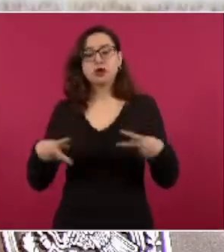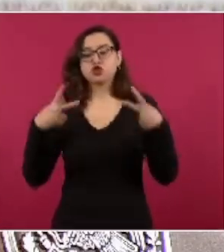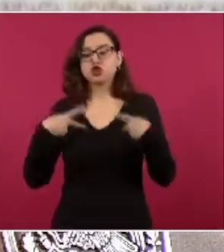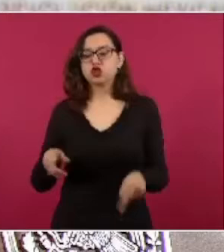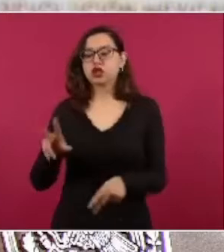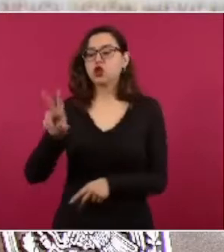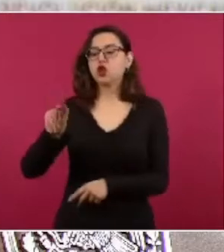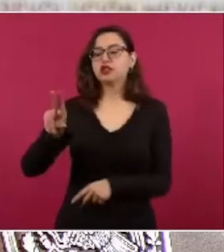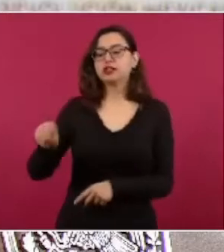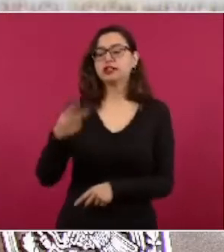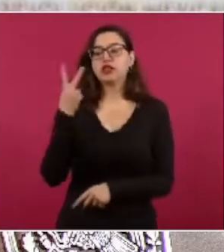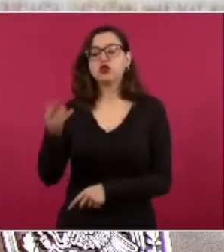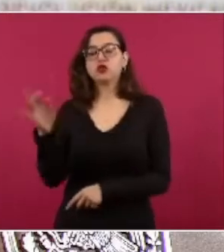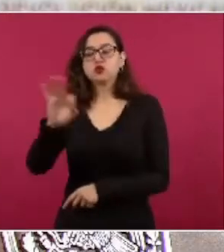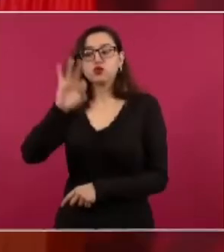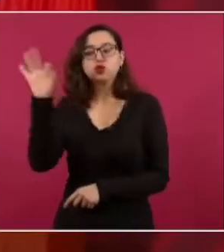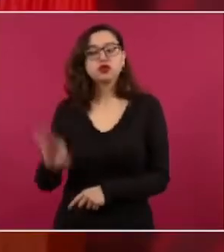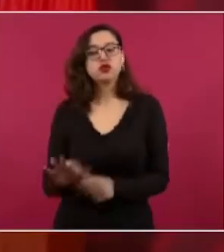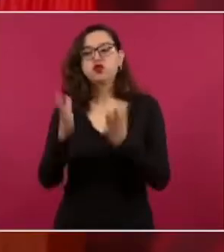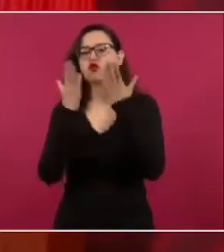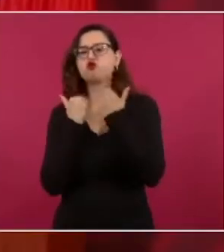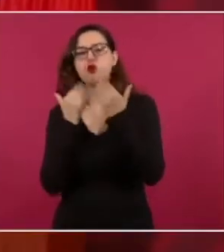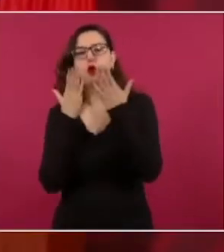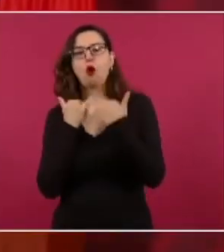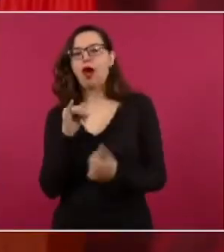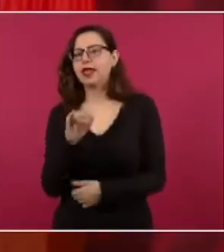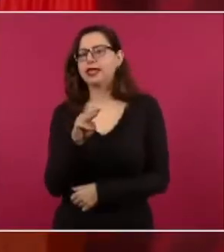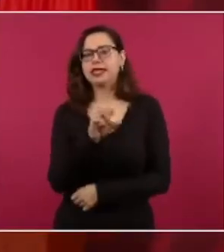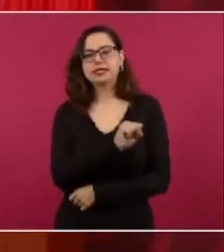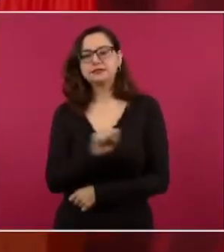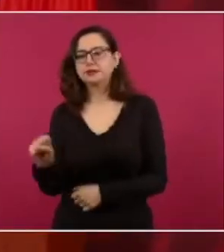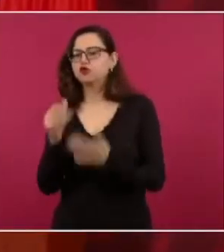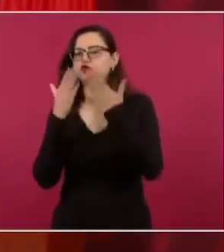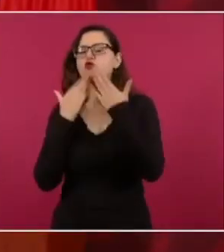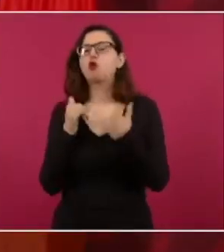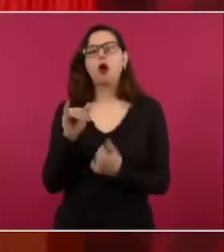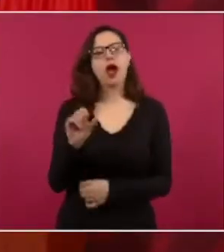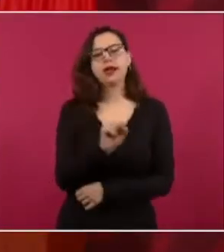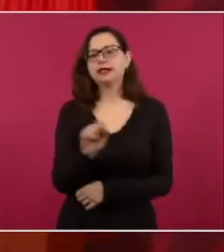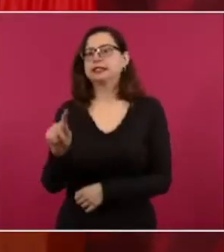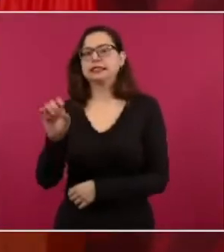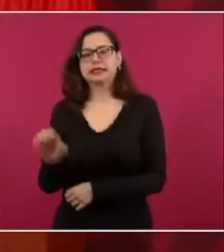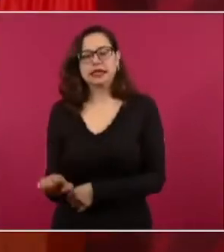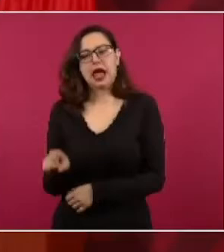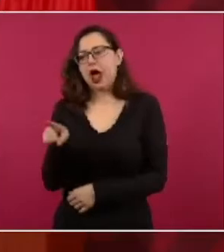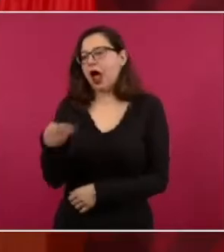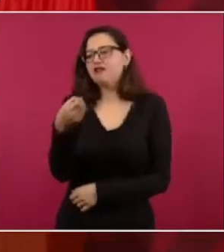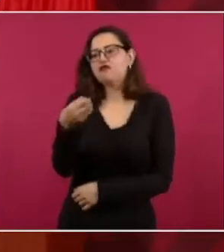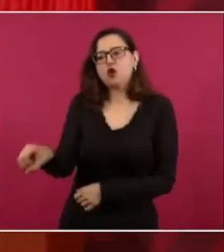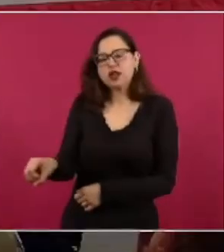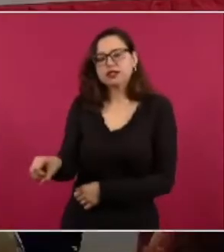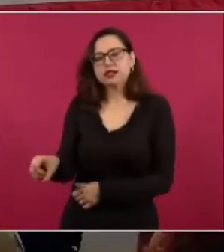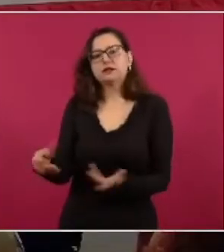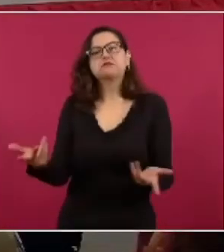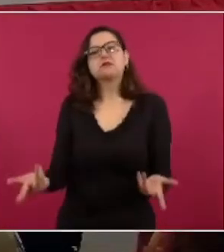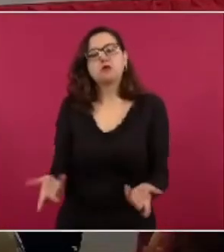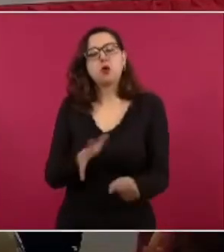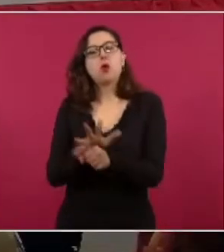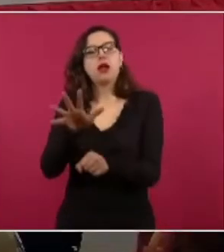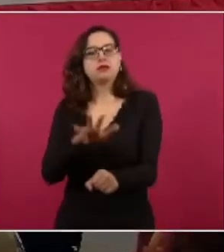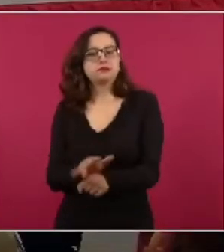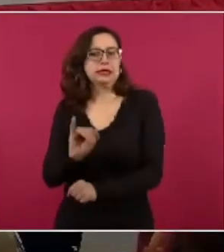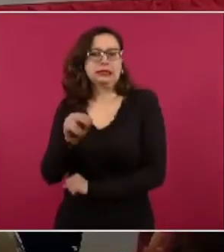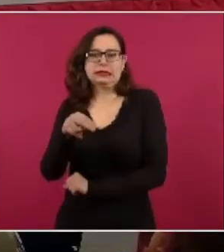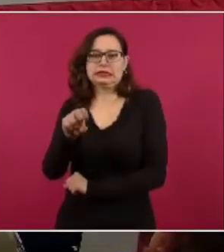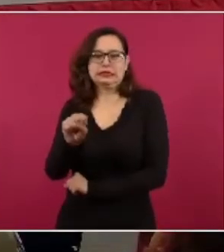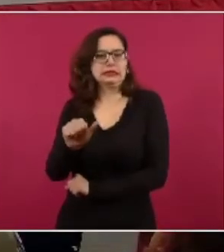82%, es decir, el 82% de las personas en Guerrero no cuenta con seguridad social, se atienden en el sistema estatal de salud y esas